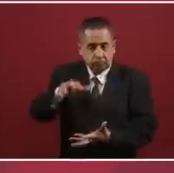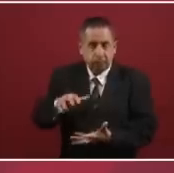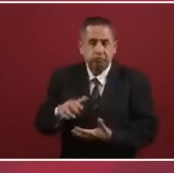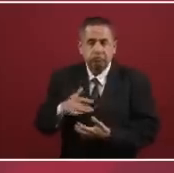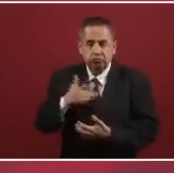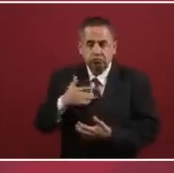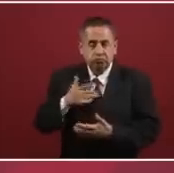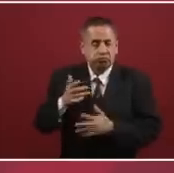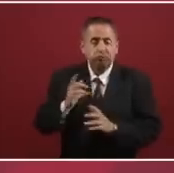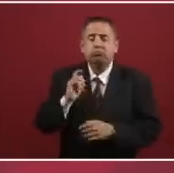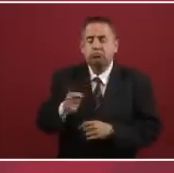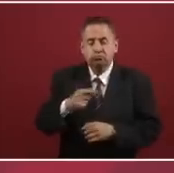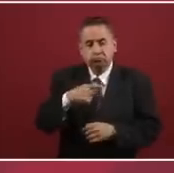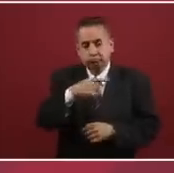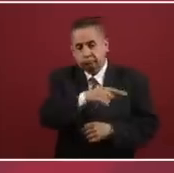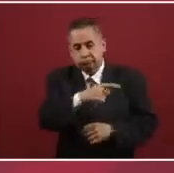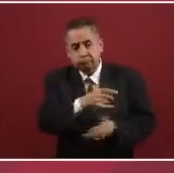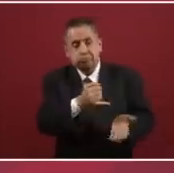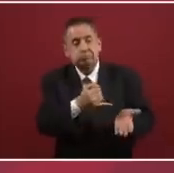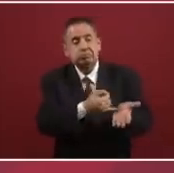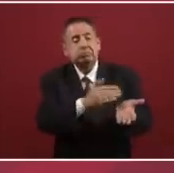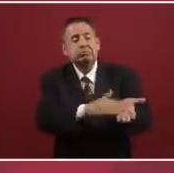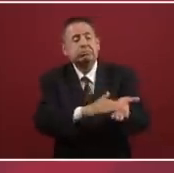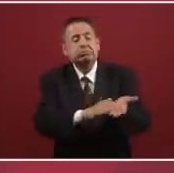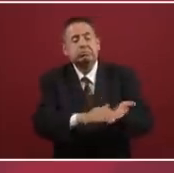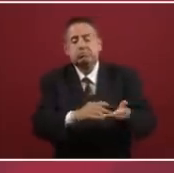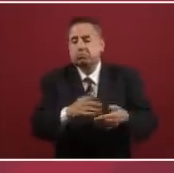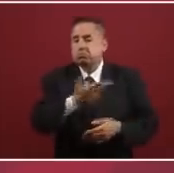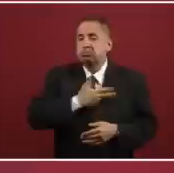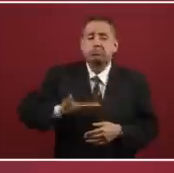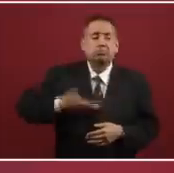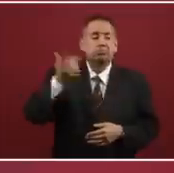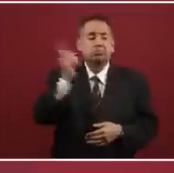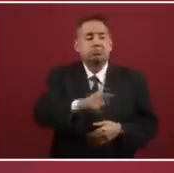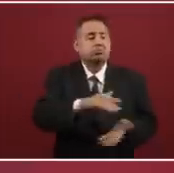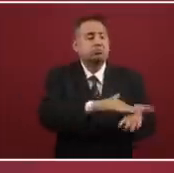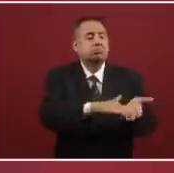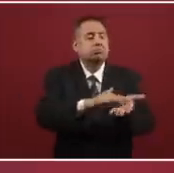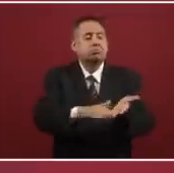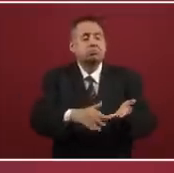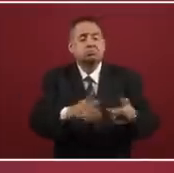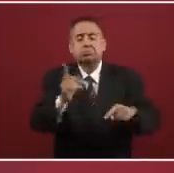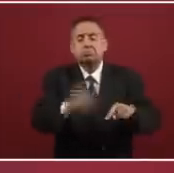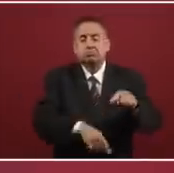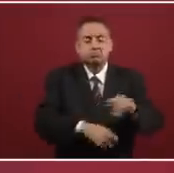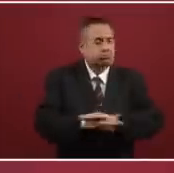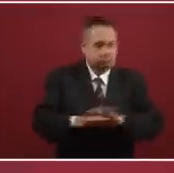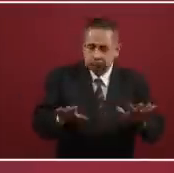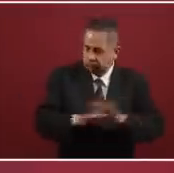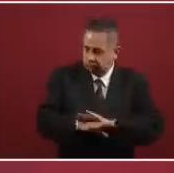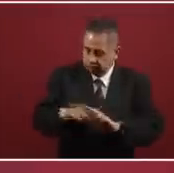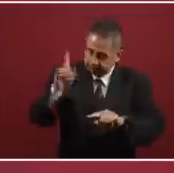se anule esa facultad del presidente para condonar impuestos.